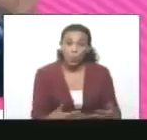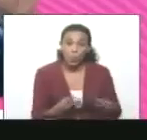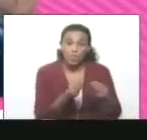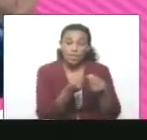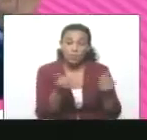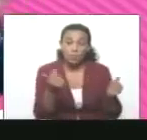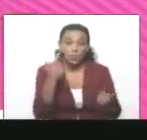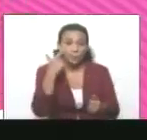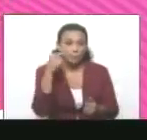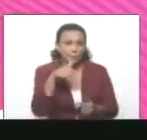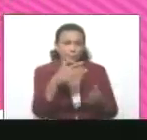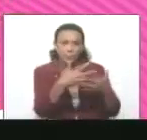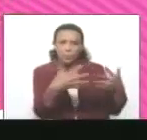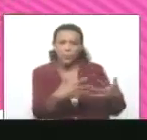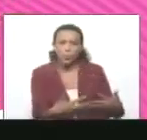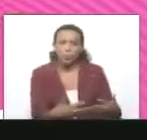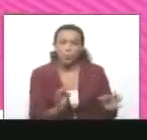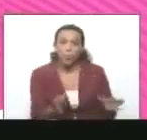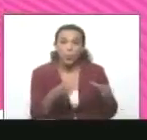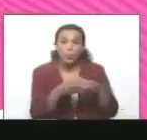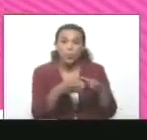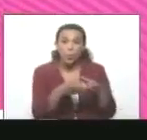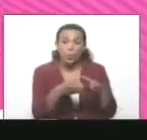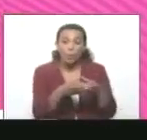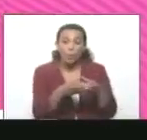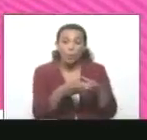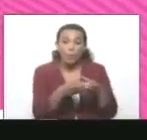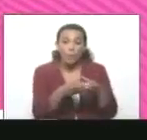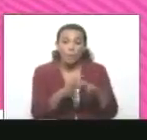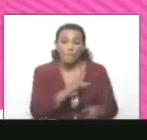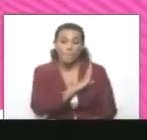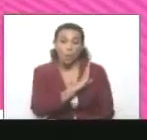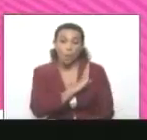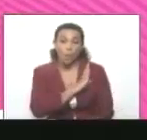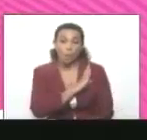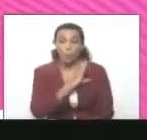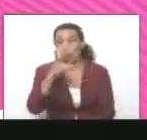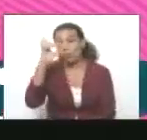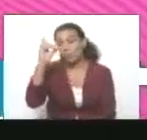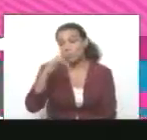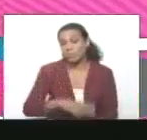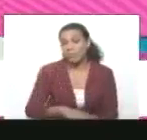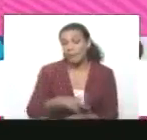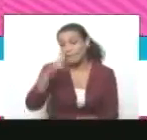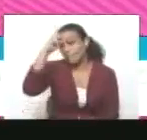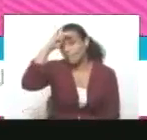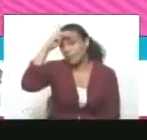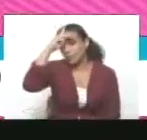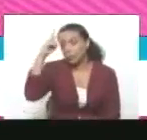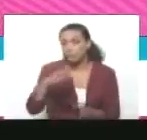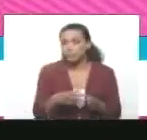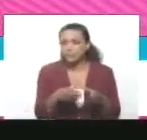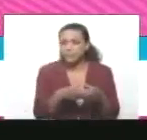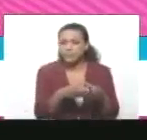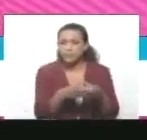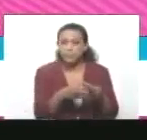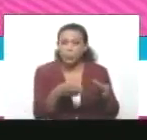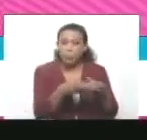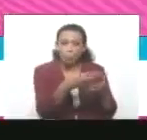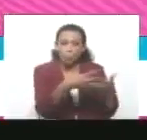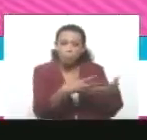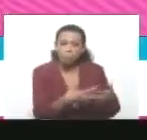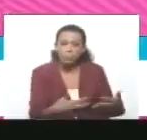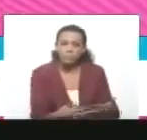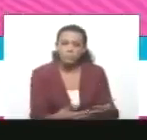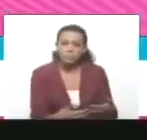y olvidado, fracasado Grupo de Lima, que dejó a esta comisión, que es un esperpento.